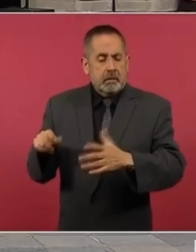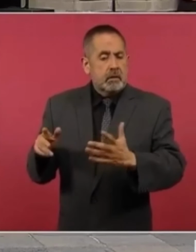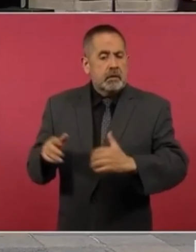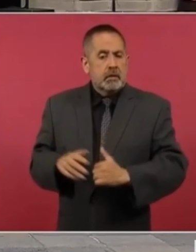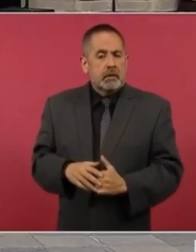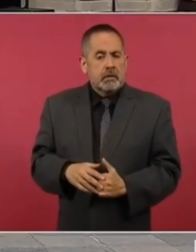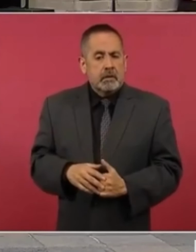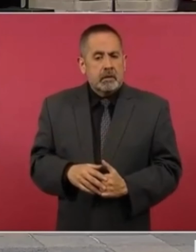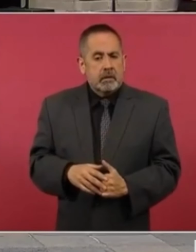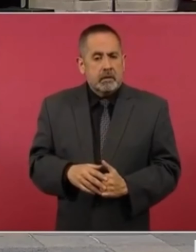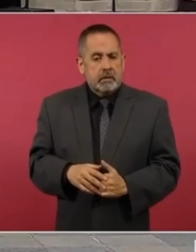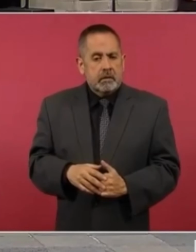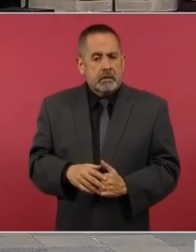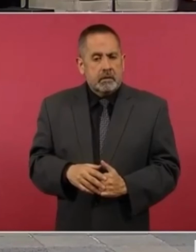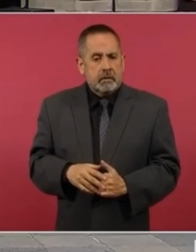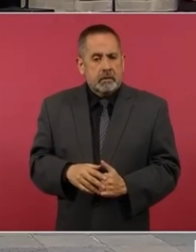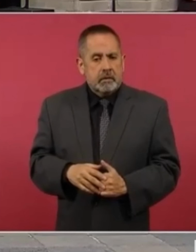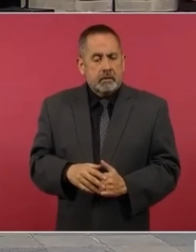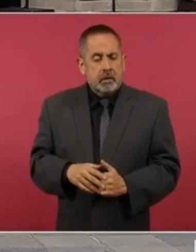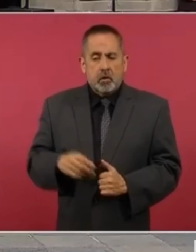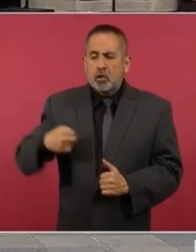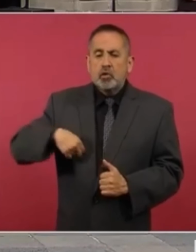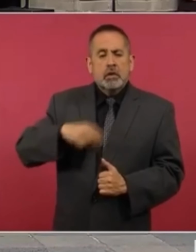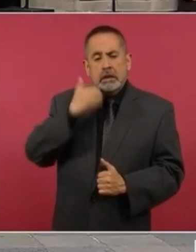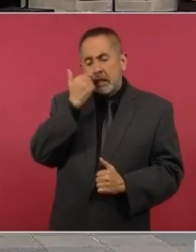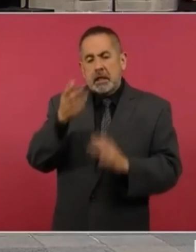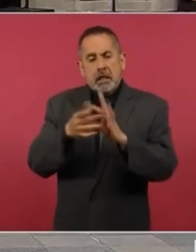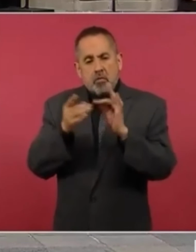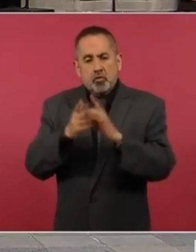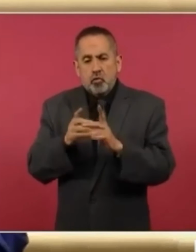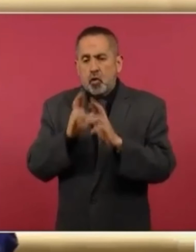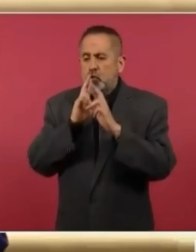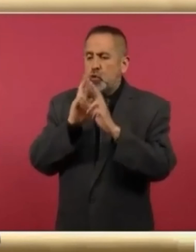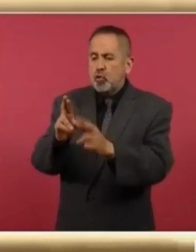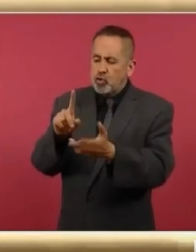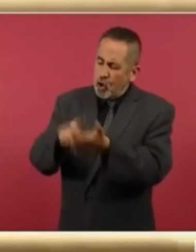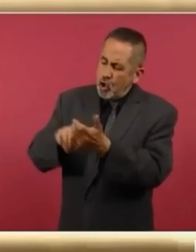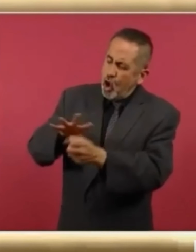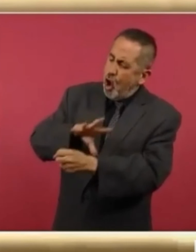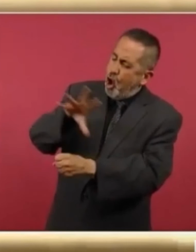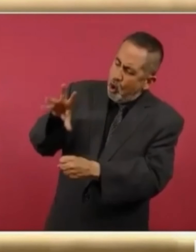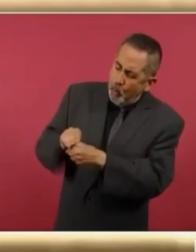Nosotros lo que queremos es una solución de fondo.